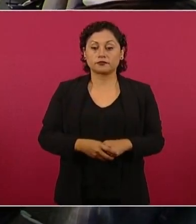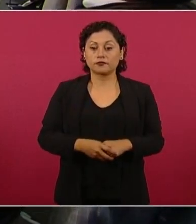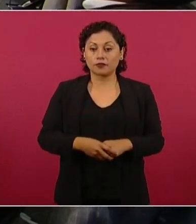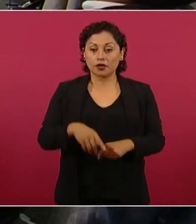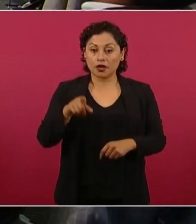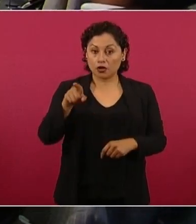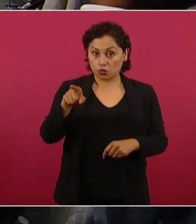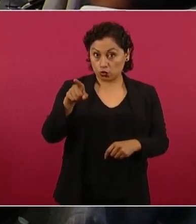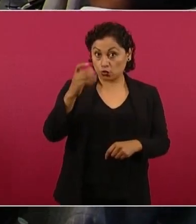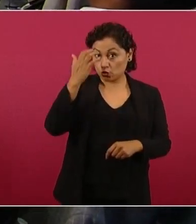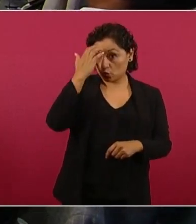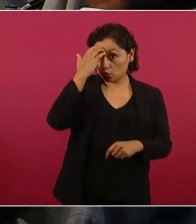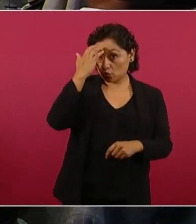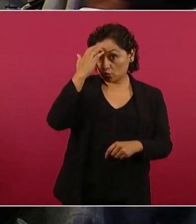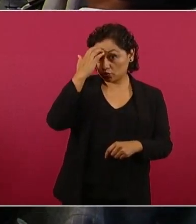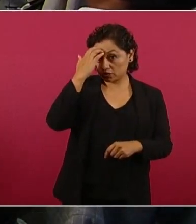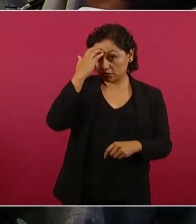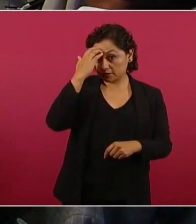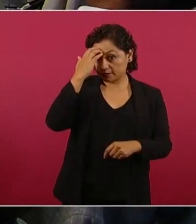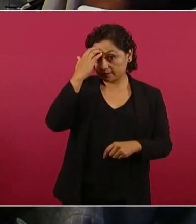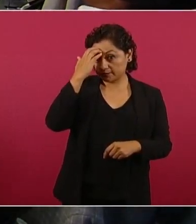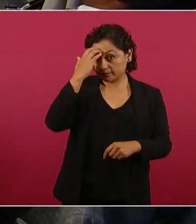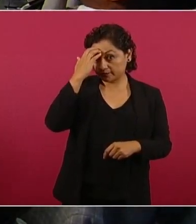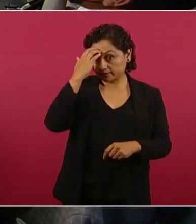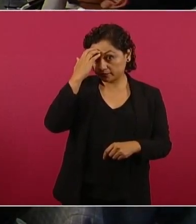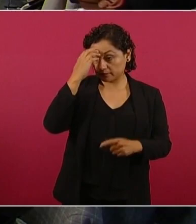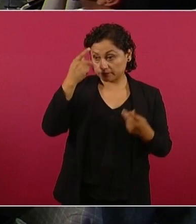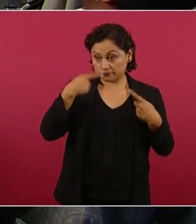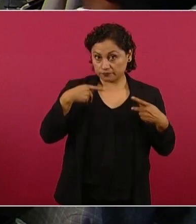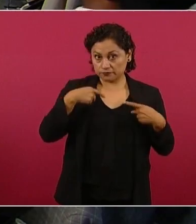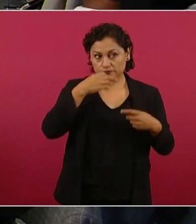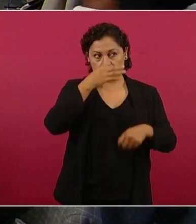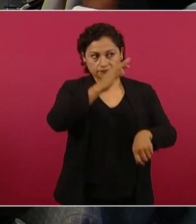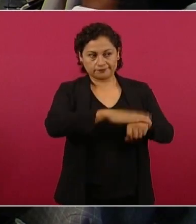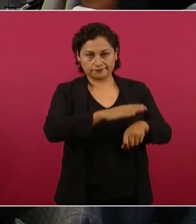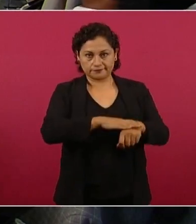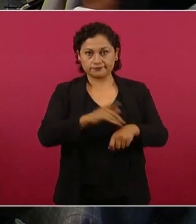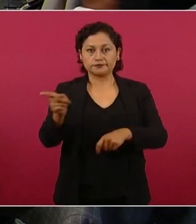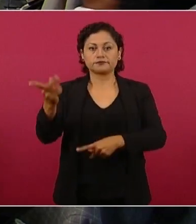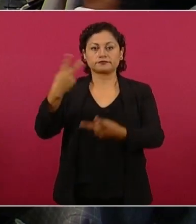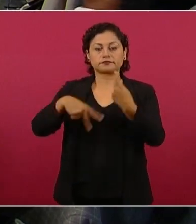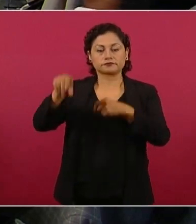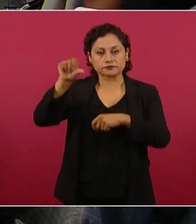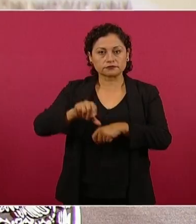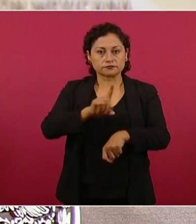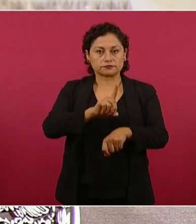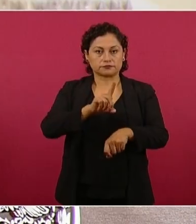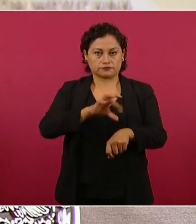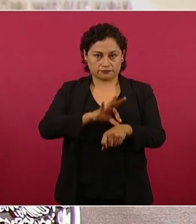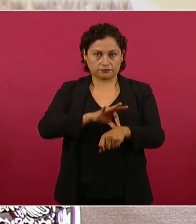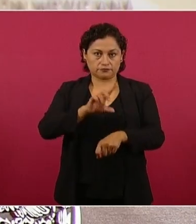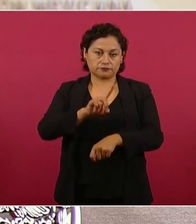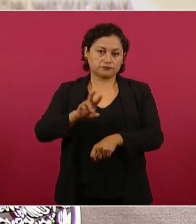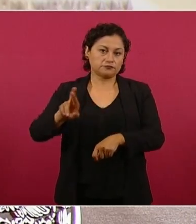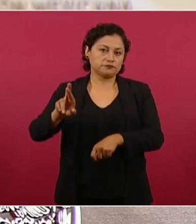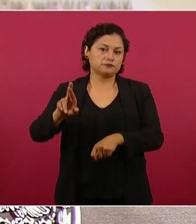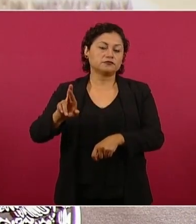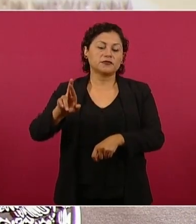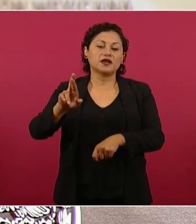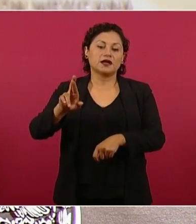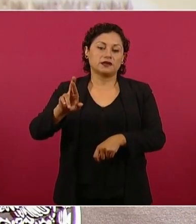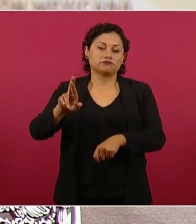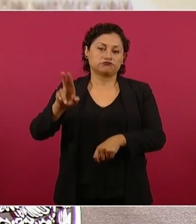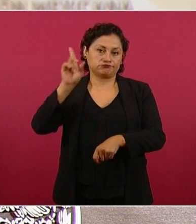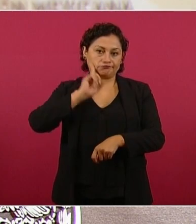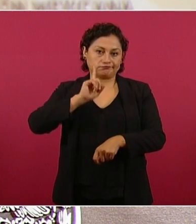que va a llegar hoy la directora del seguro allá a Mocorito. Mocorito